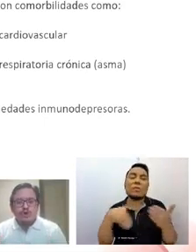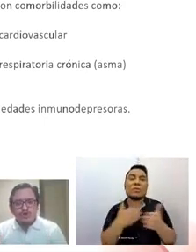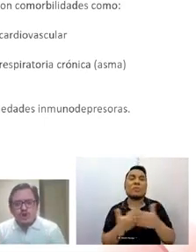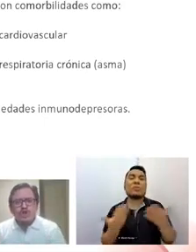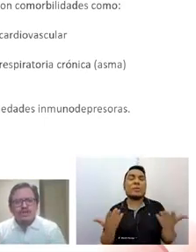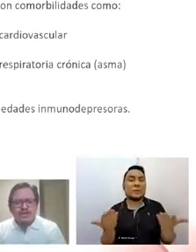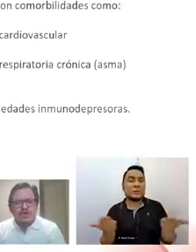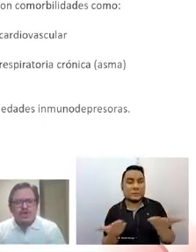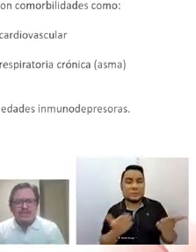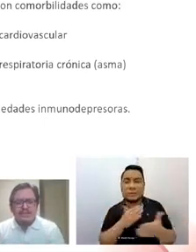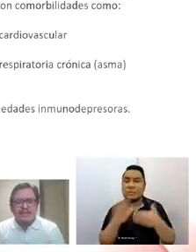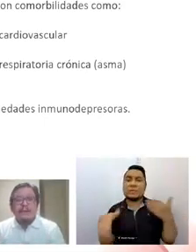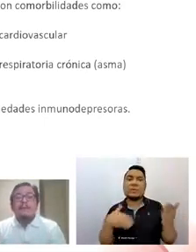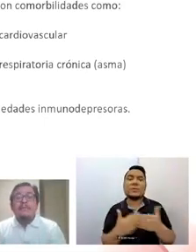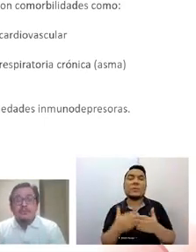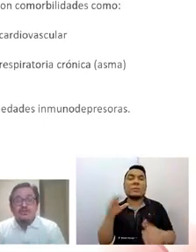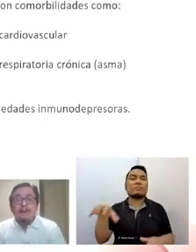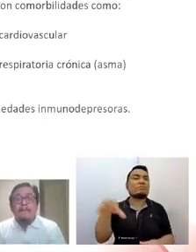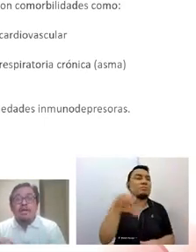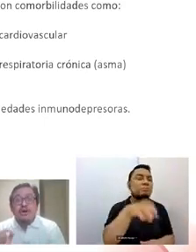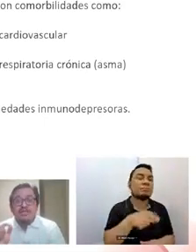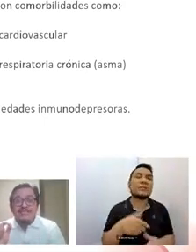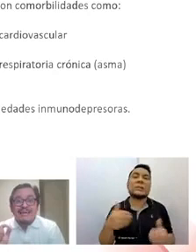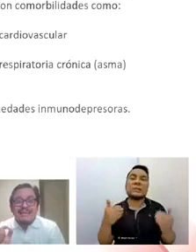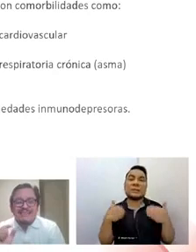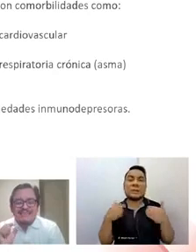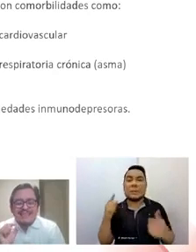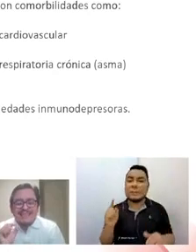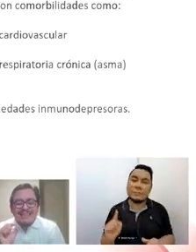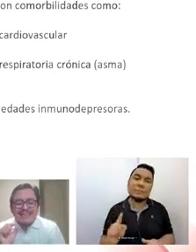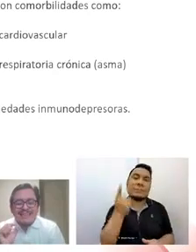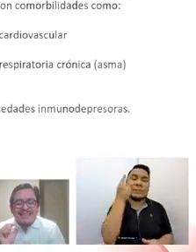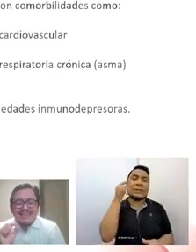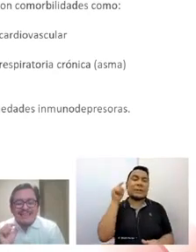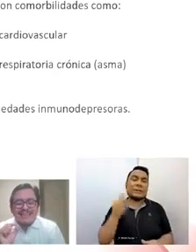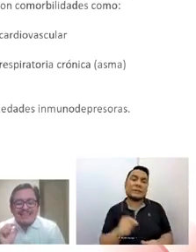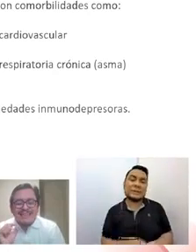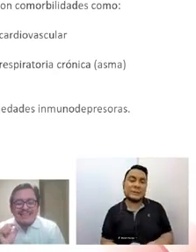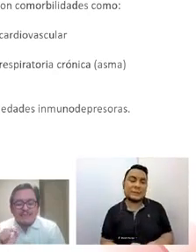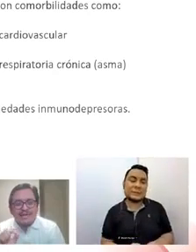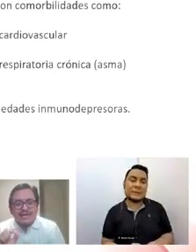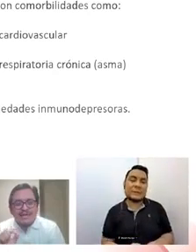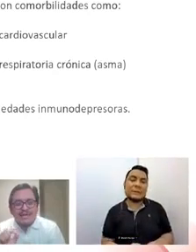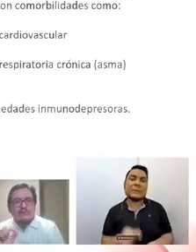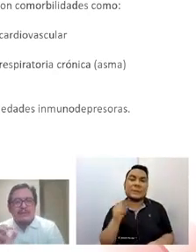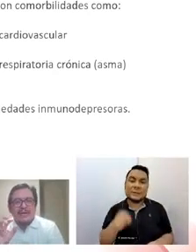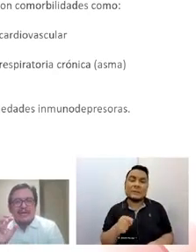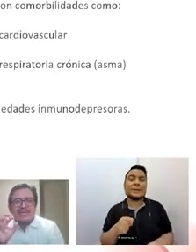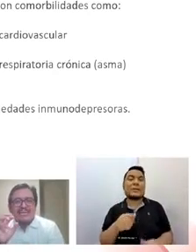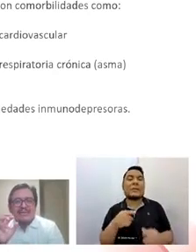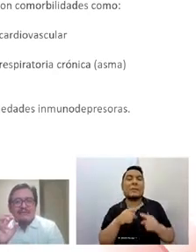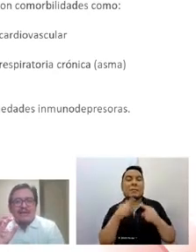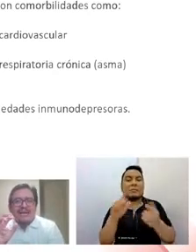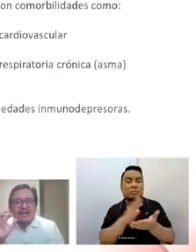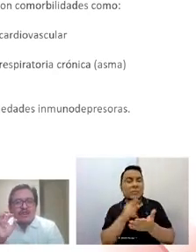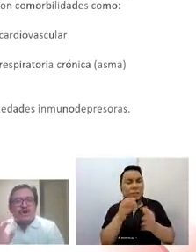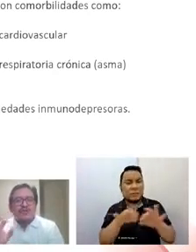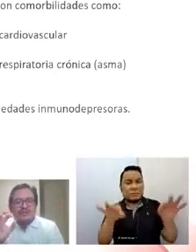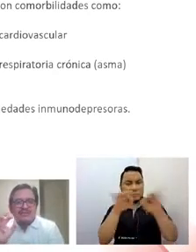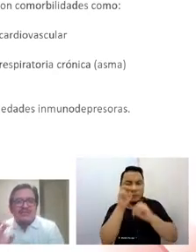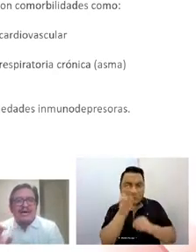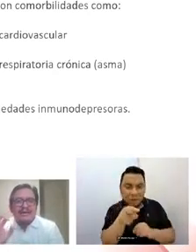espacios, con todos los sectores, tenemos que priorizar. Esta lámina es muy potente porque nos